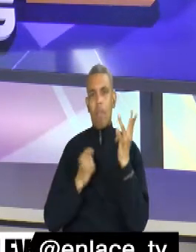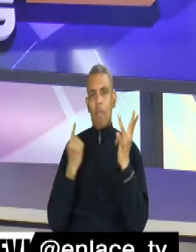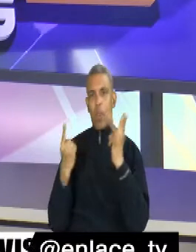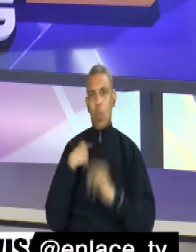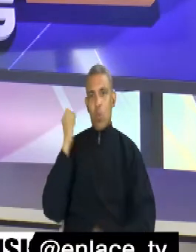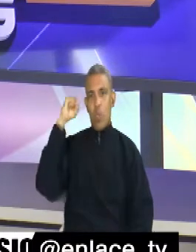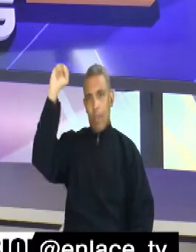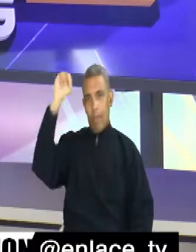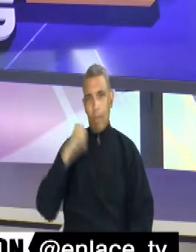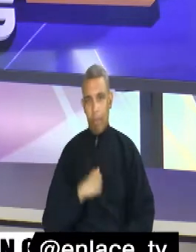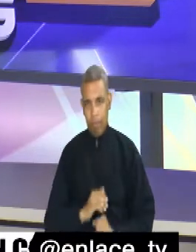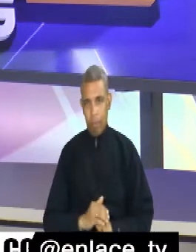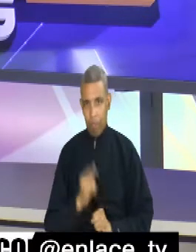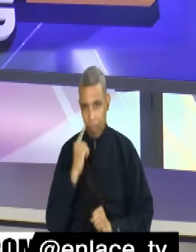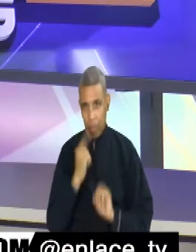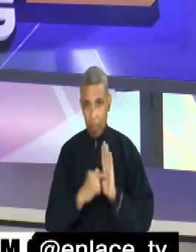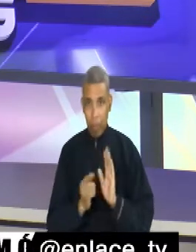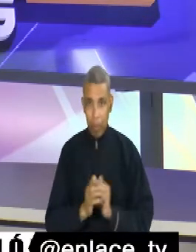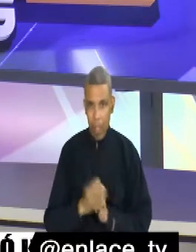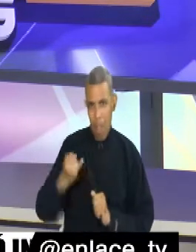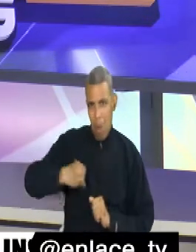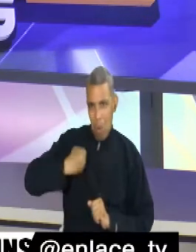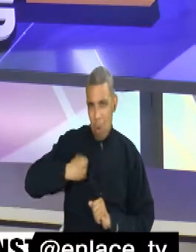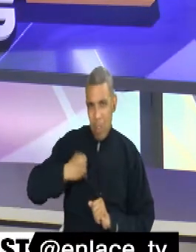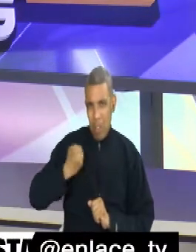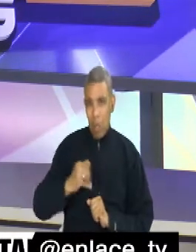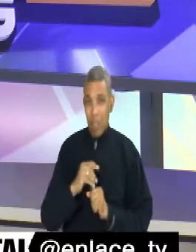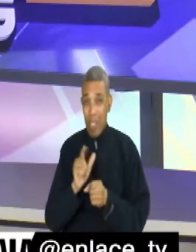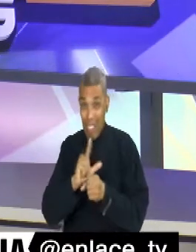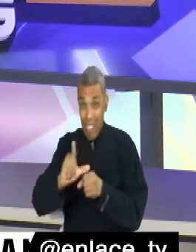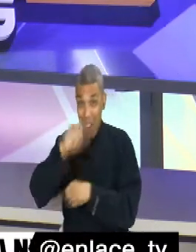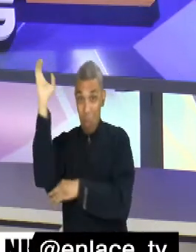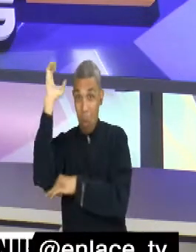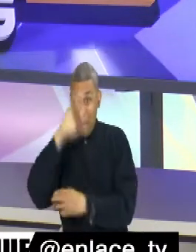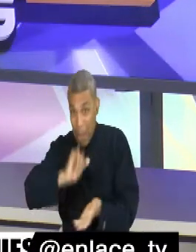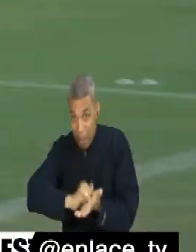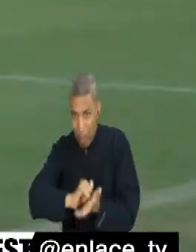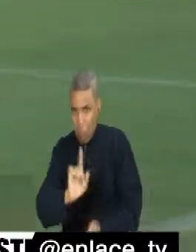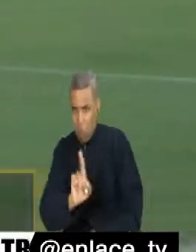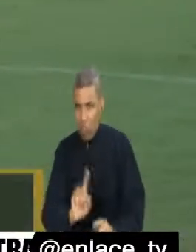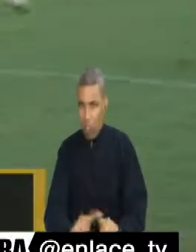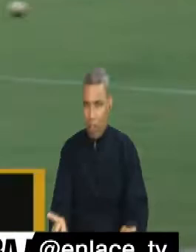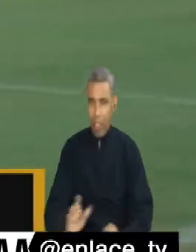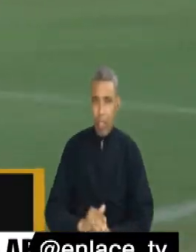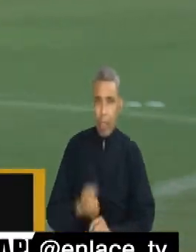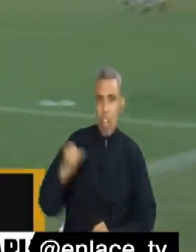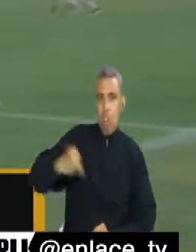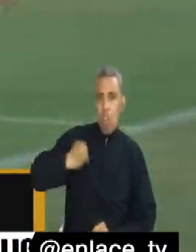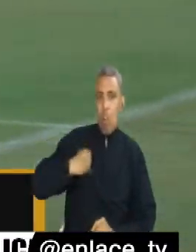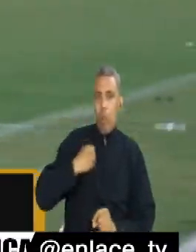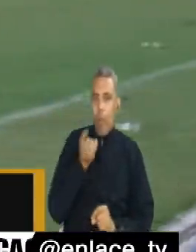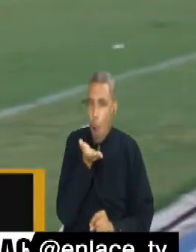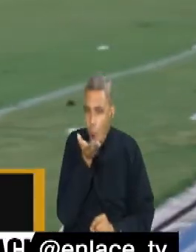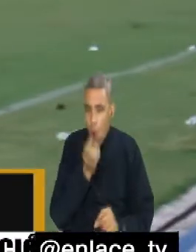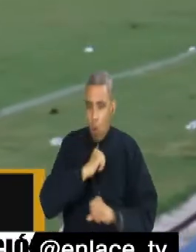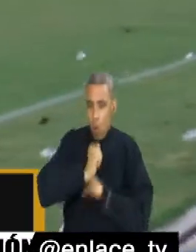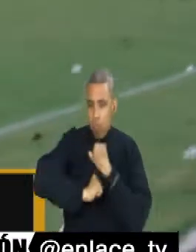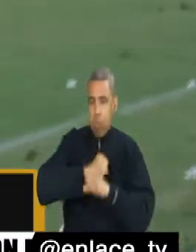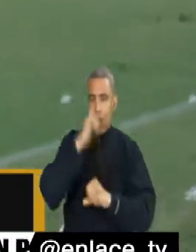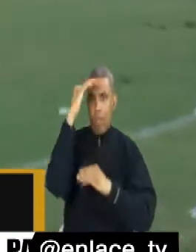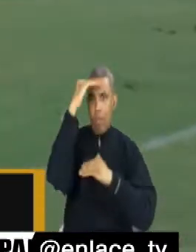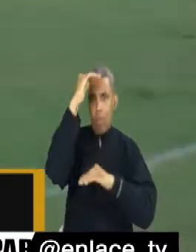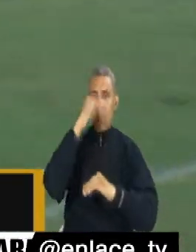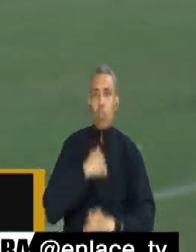máquina amarilla en la categoría juvenil del Torneo Nacional de Fútbol. En desarrollo de la cuarta fecha de la Supercopa